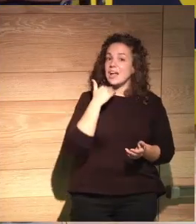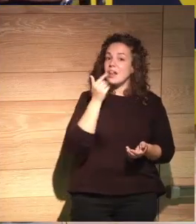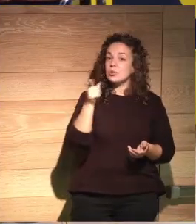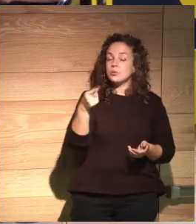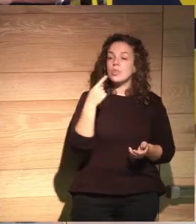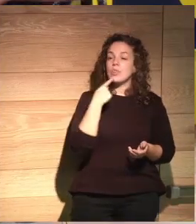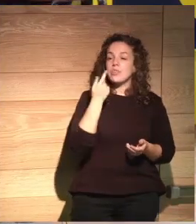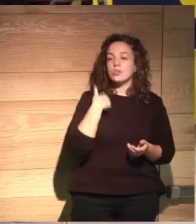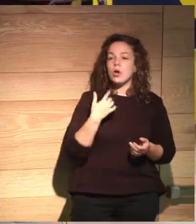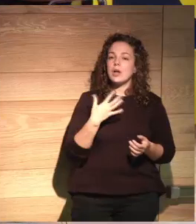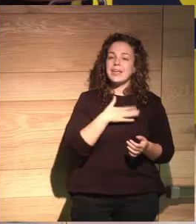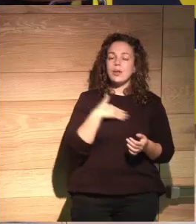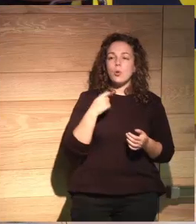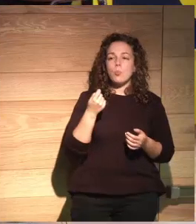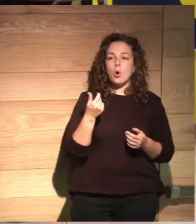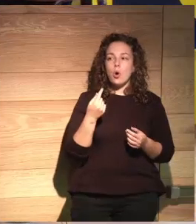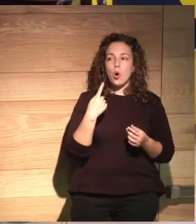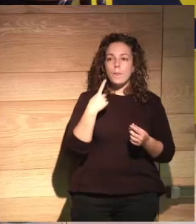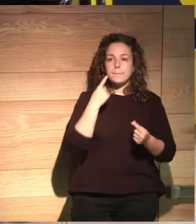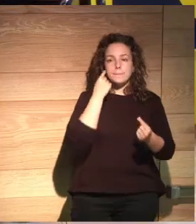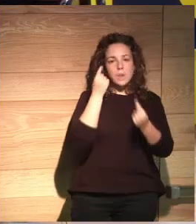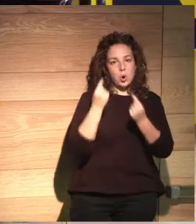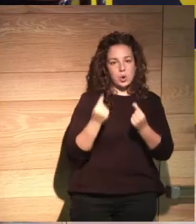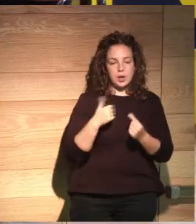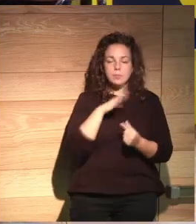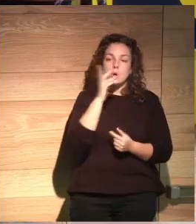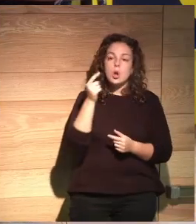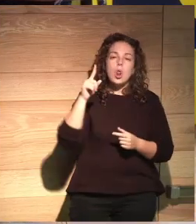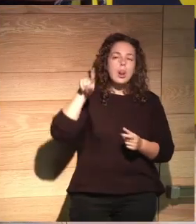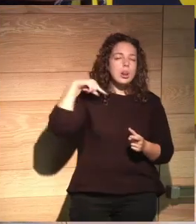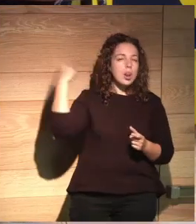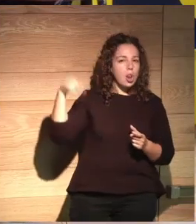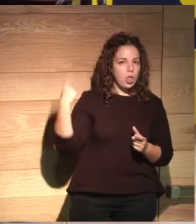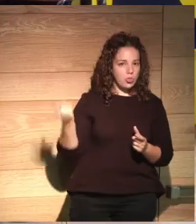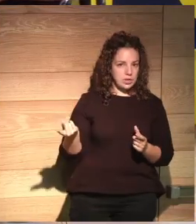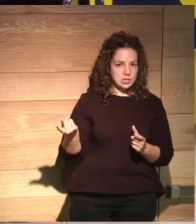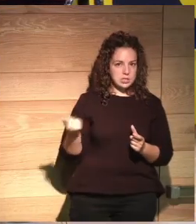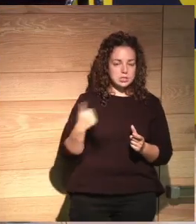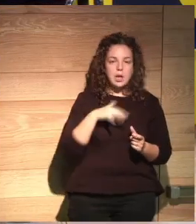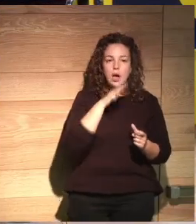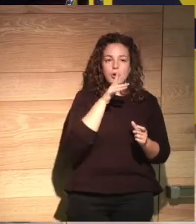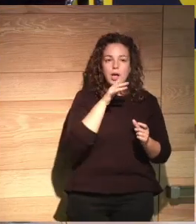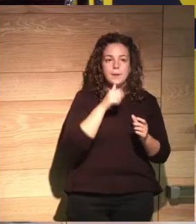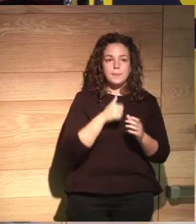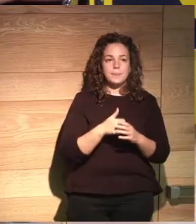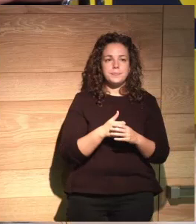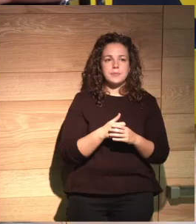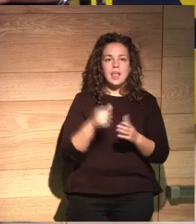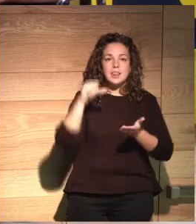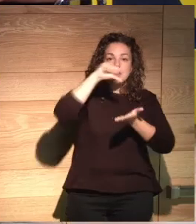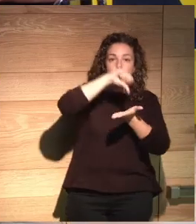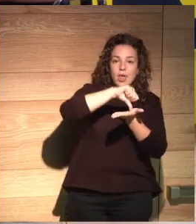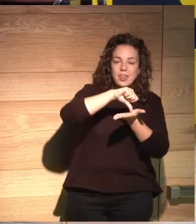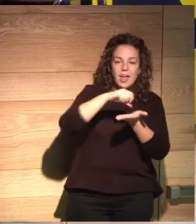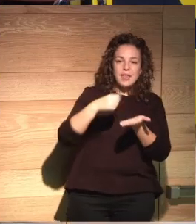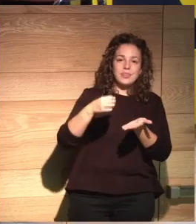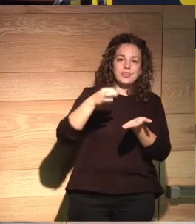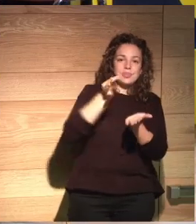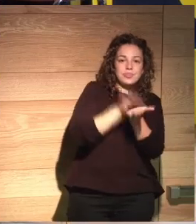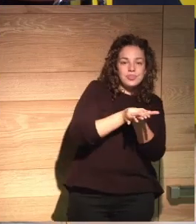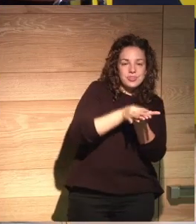poco en londres hay ahora en don orione london no no la ciudad central pero